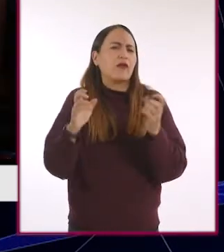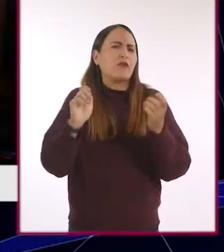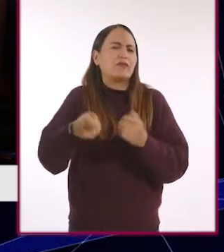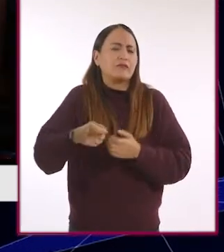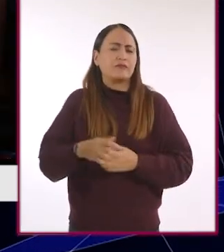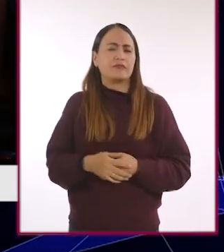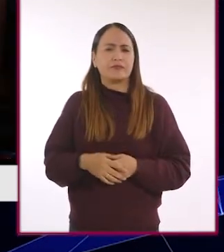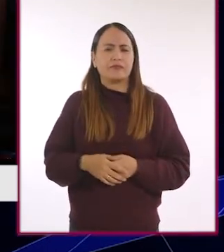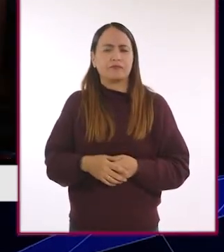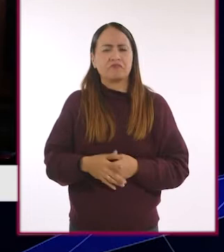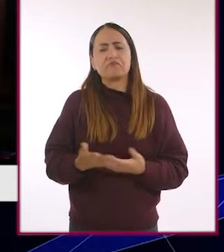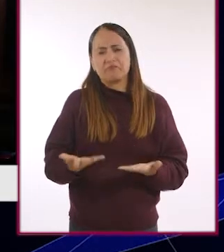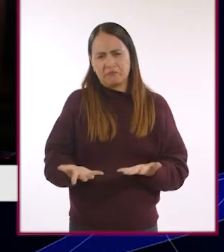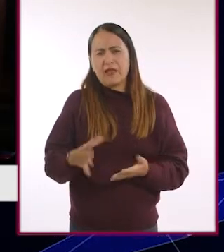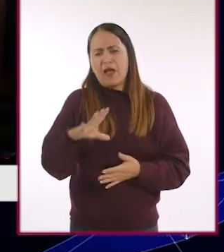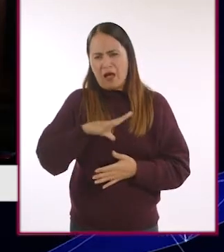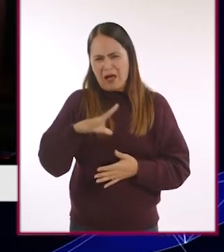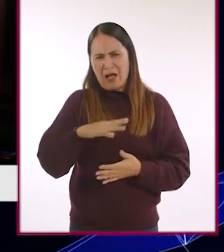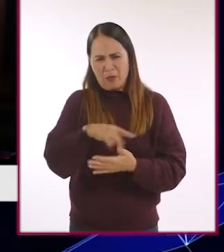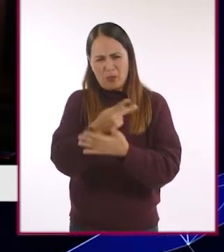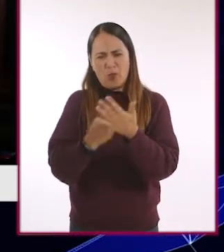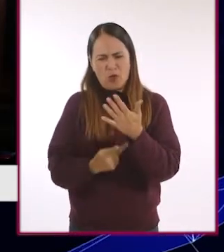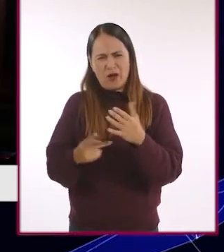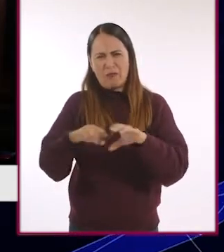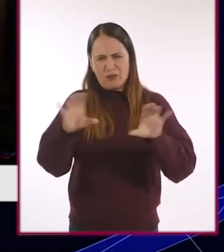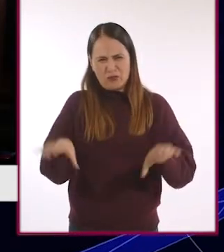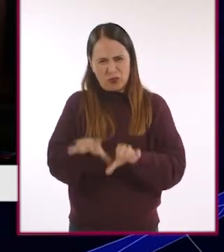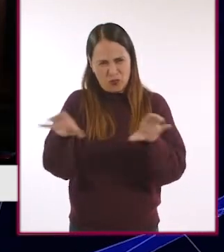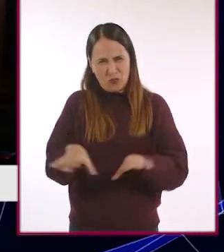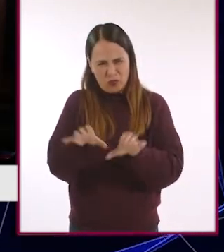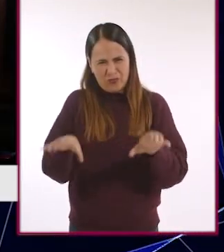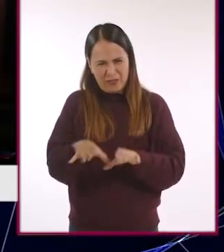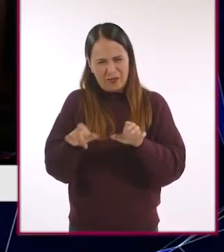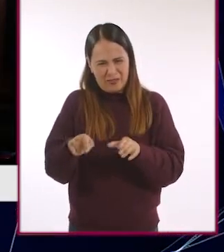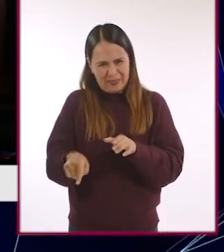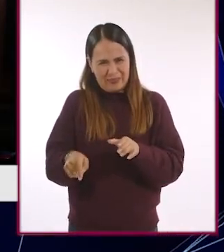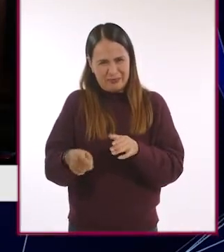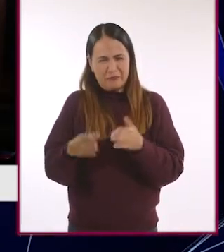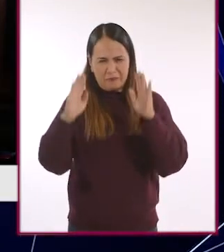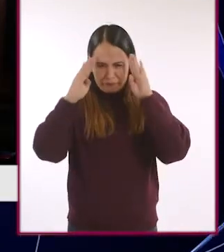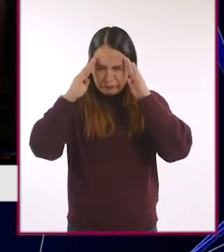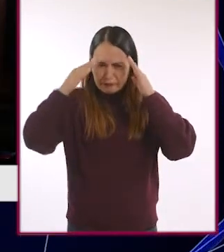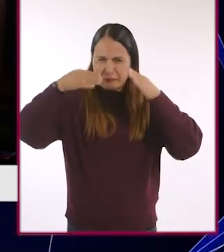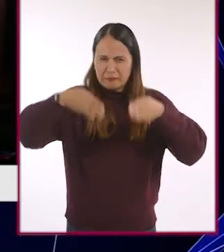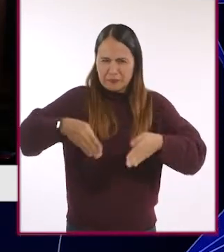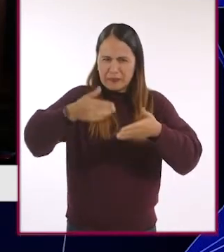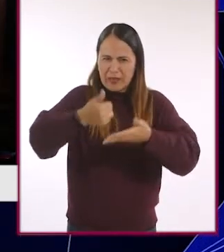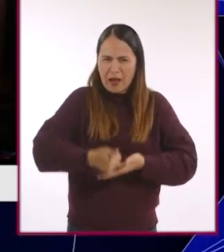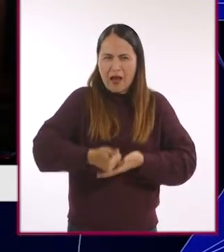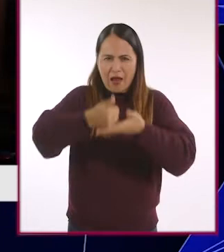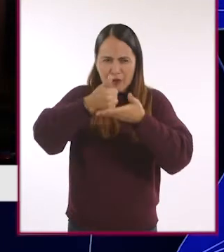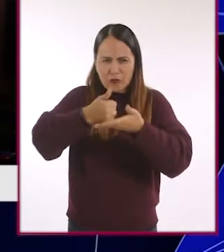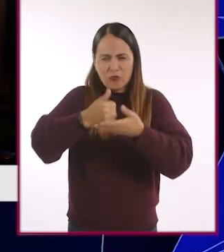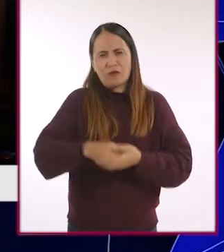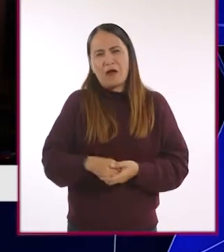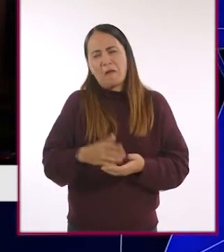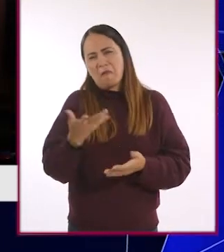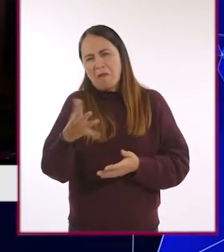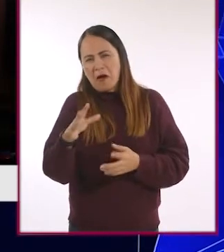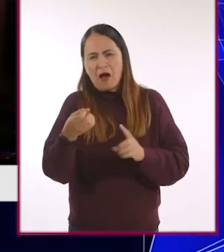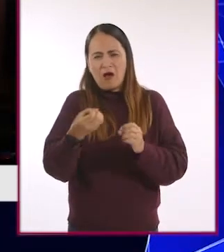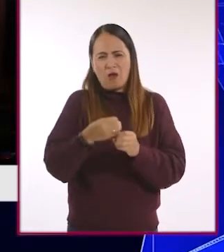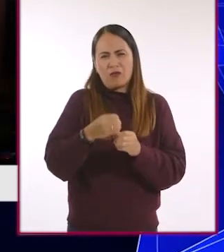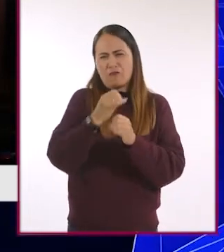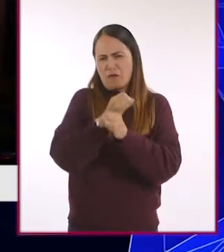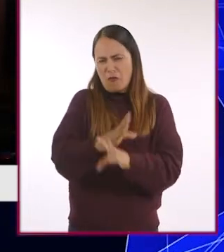usamos, existen softwares actualmente enfocados 100% en ayudarte a llevar como la administración